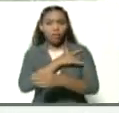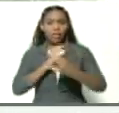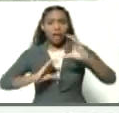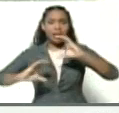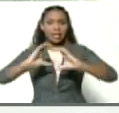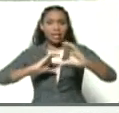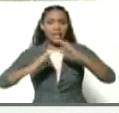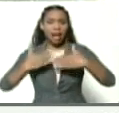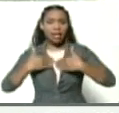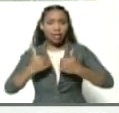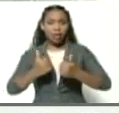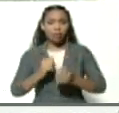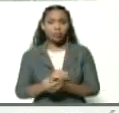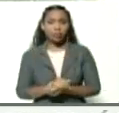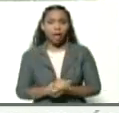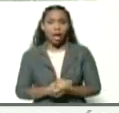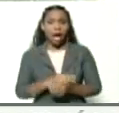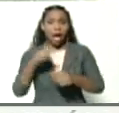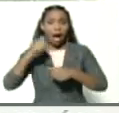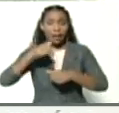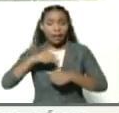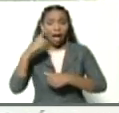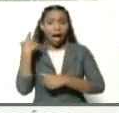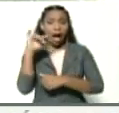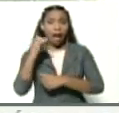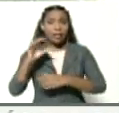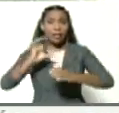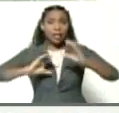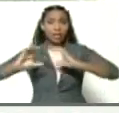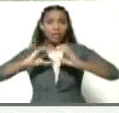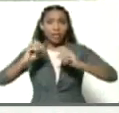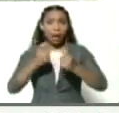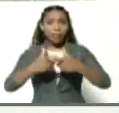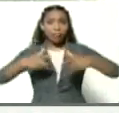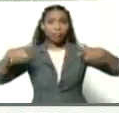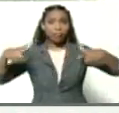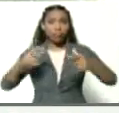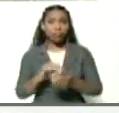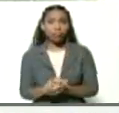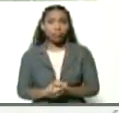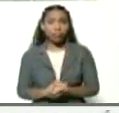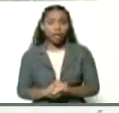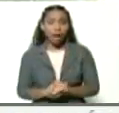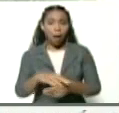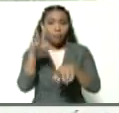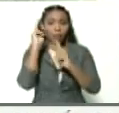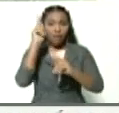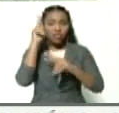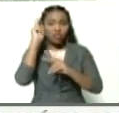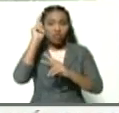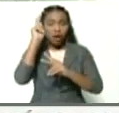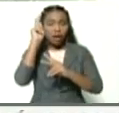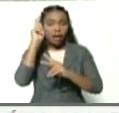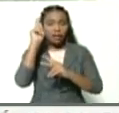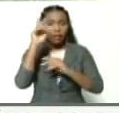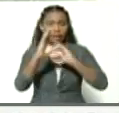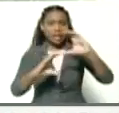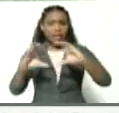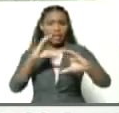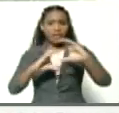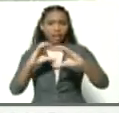Ciencias de la Salud. Aquí está nuestra científica mayor, la profesora científica